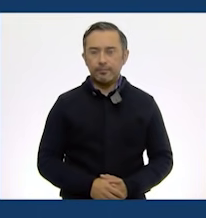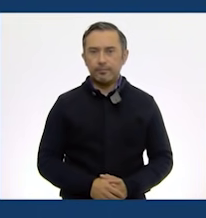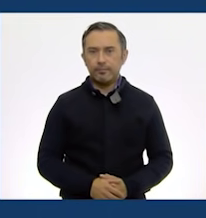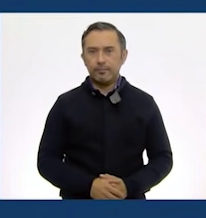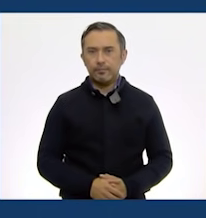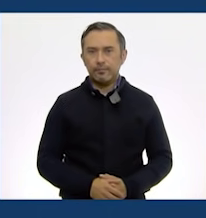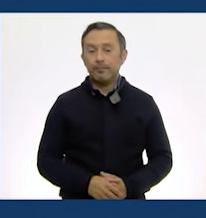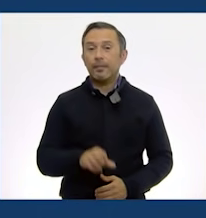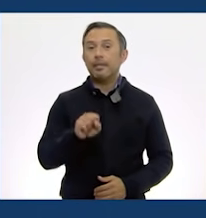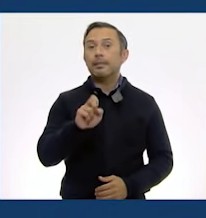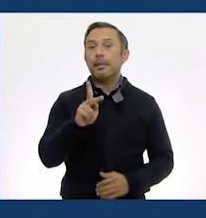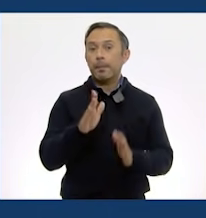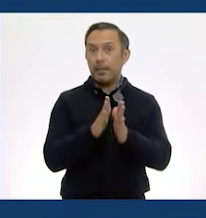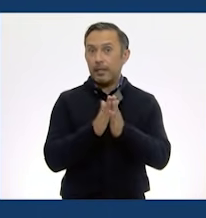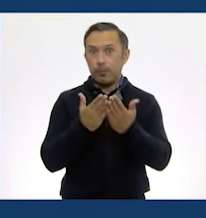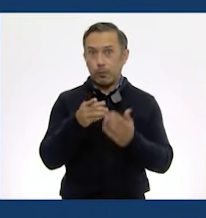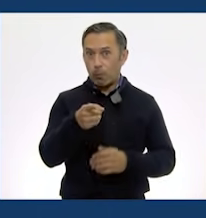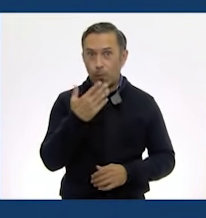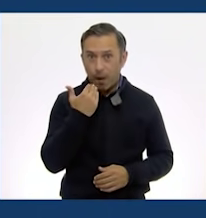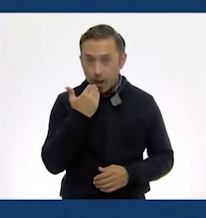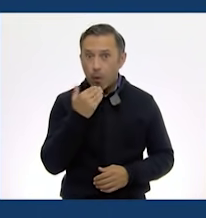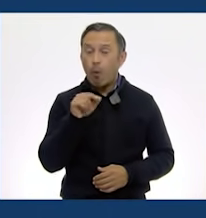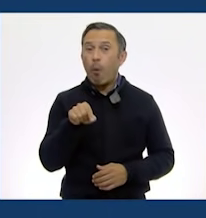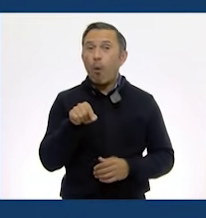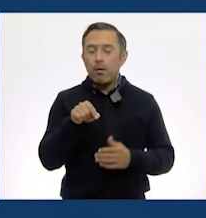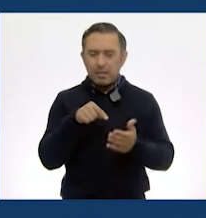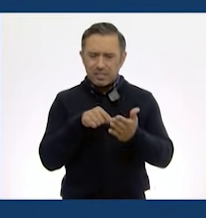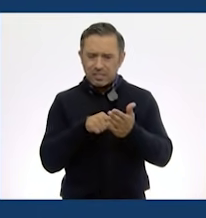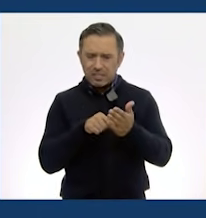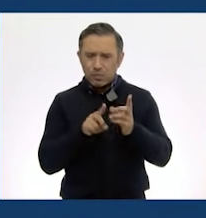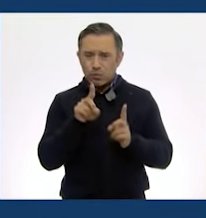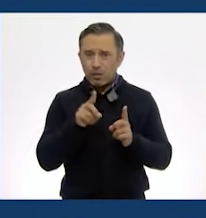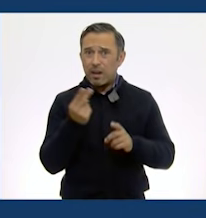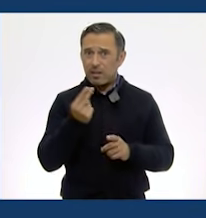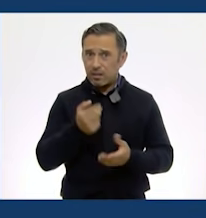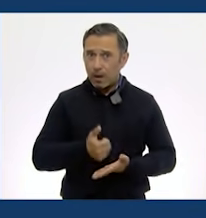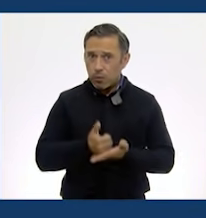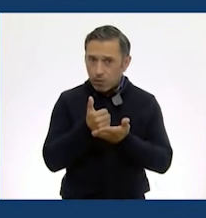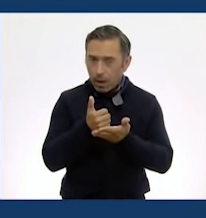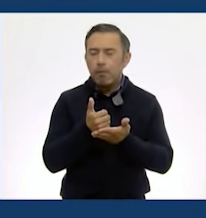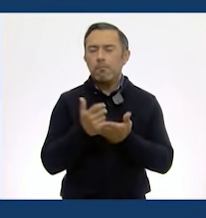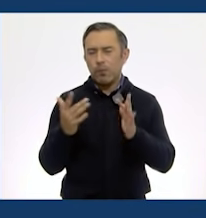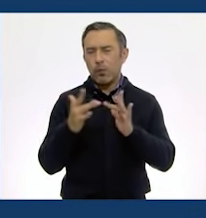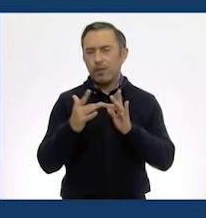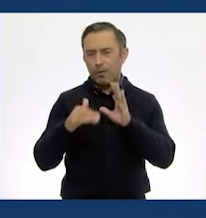Si no tienes el libro de texto o necesitas ayuda para responder las preguntas, contáctanos.